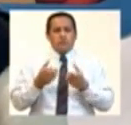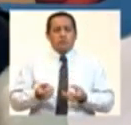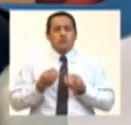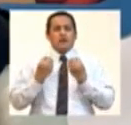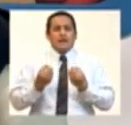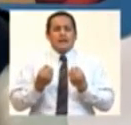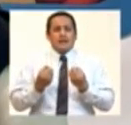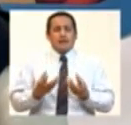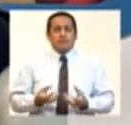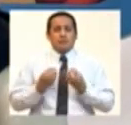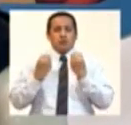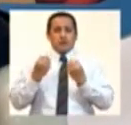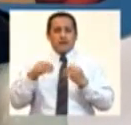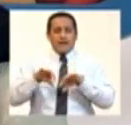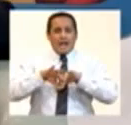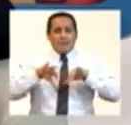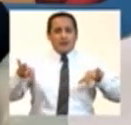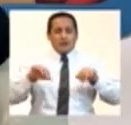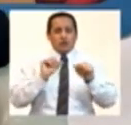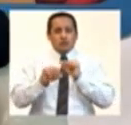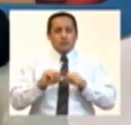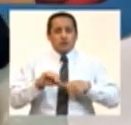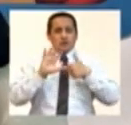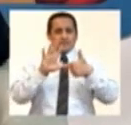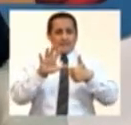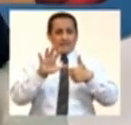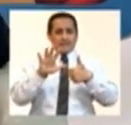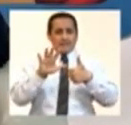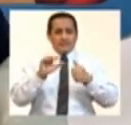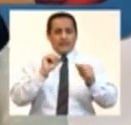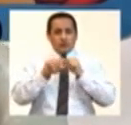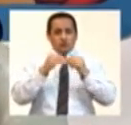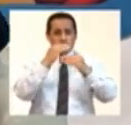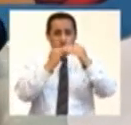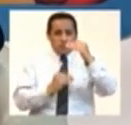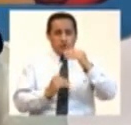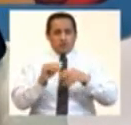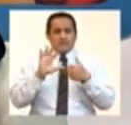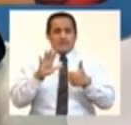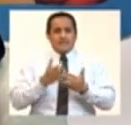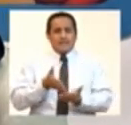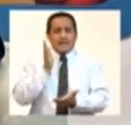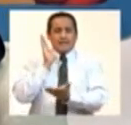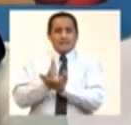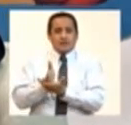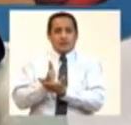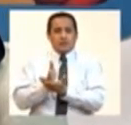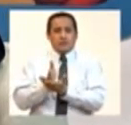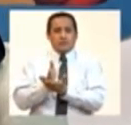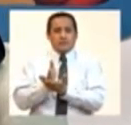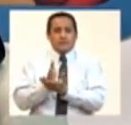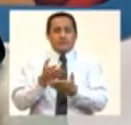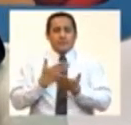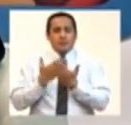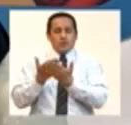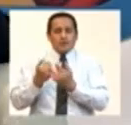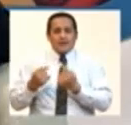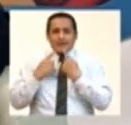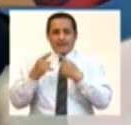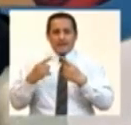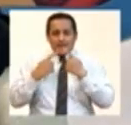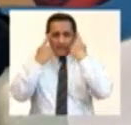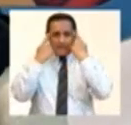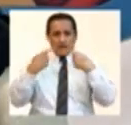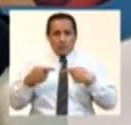seguridad. ¿Por qué? Porque en el apartado 6, en el párrafo 6 de la sentencia,